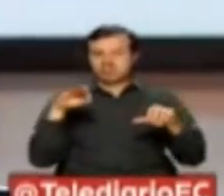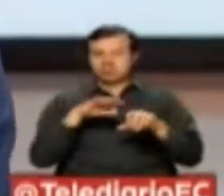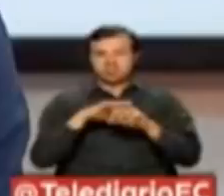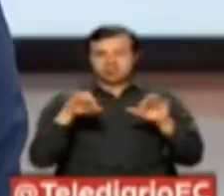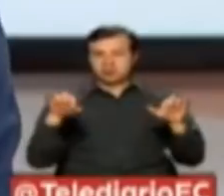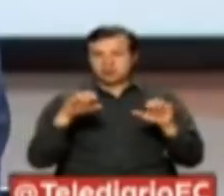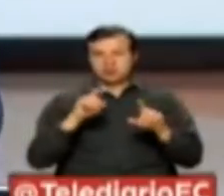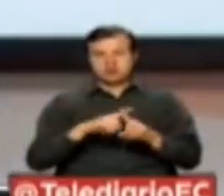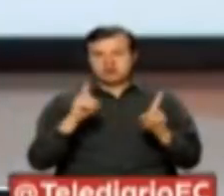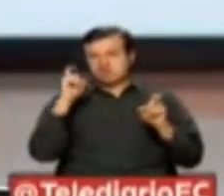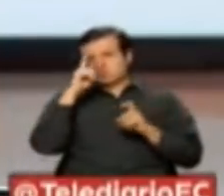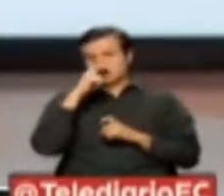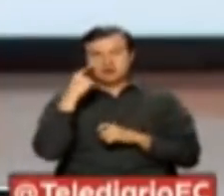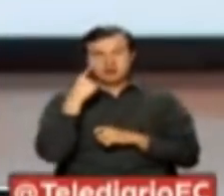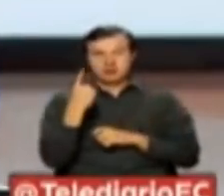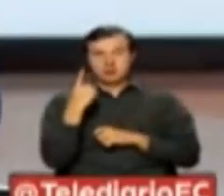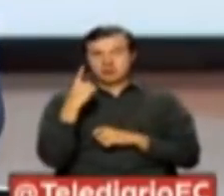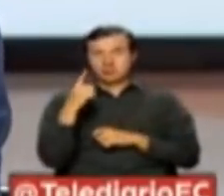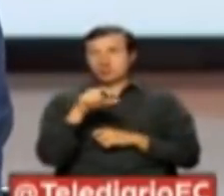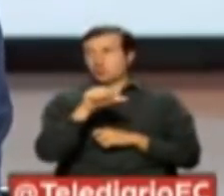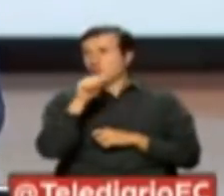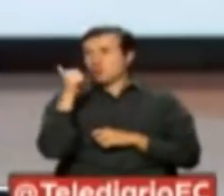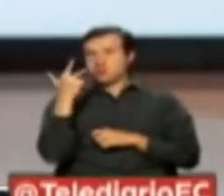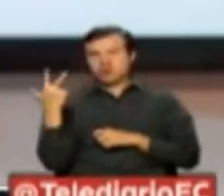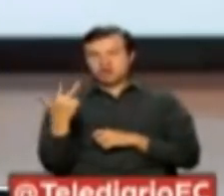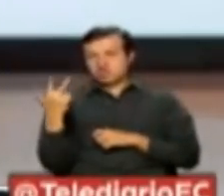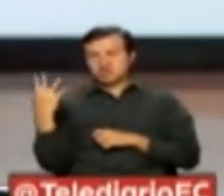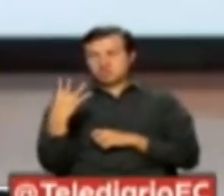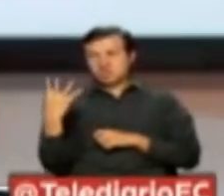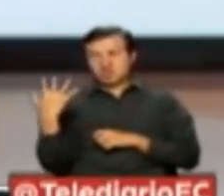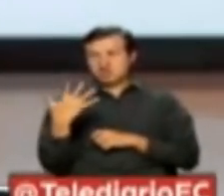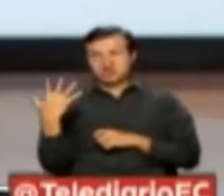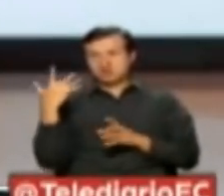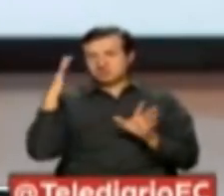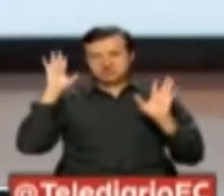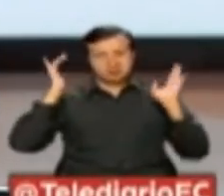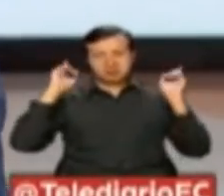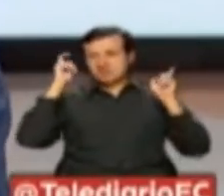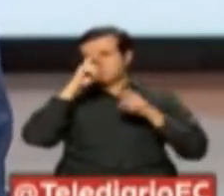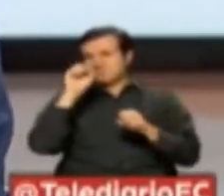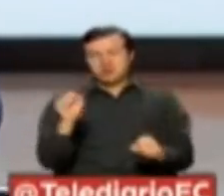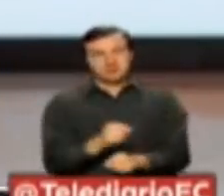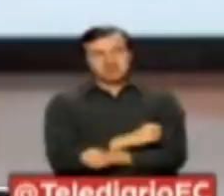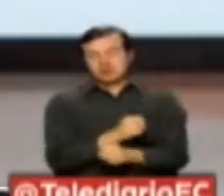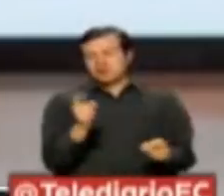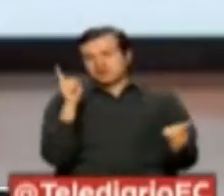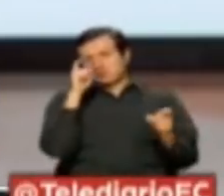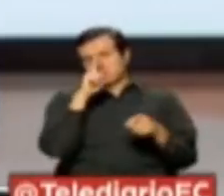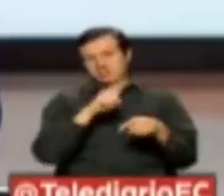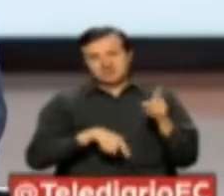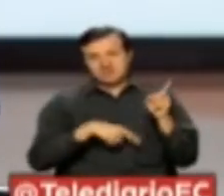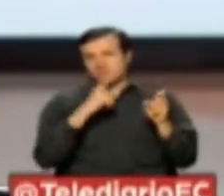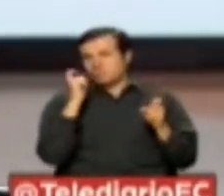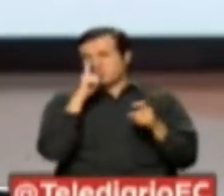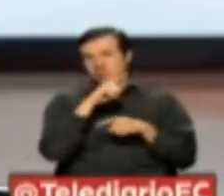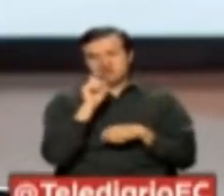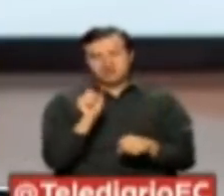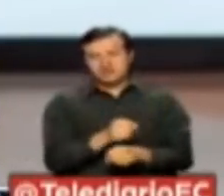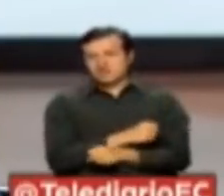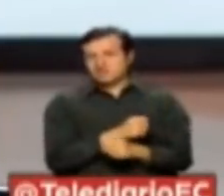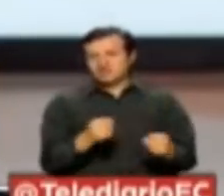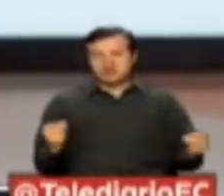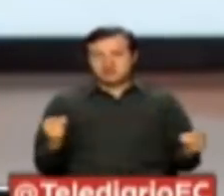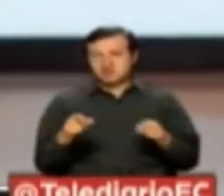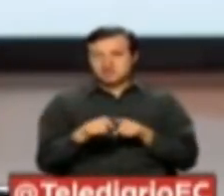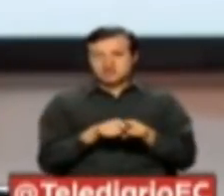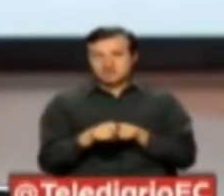muy difícil es que aparezca un tercero u otra otra opción importante para